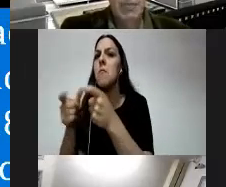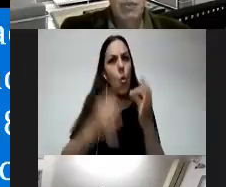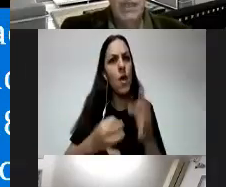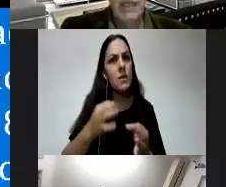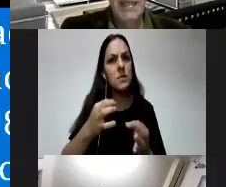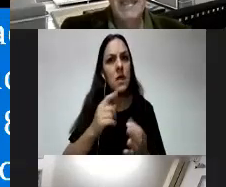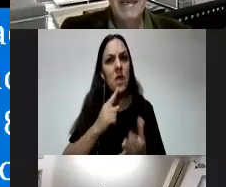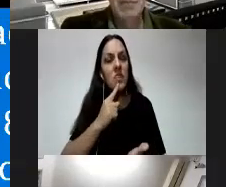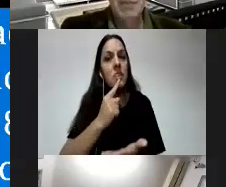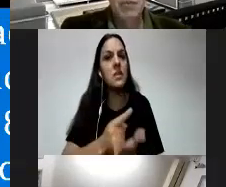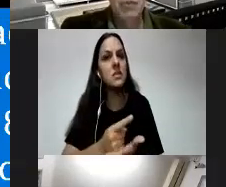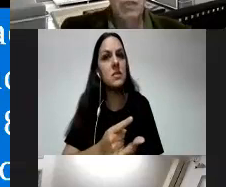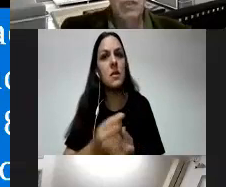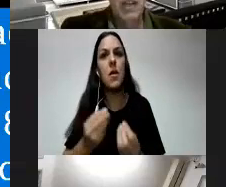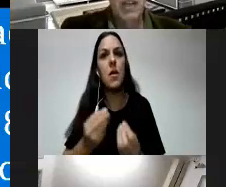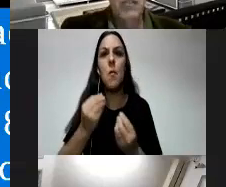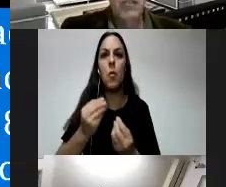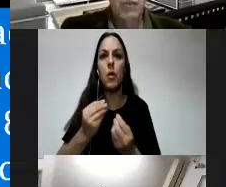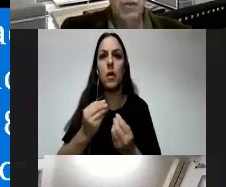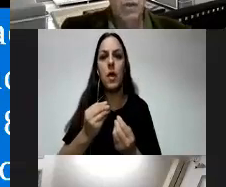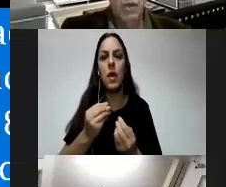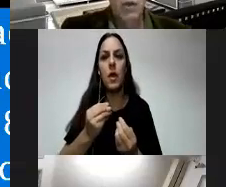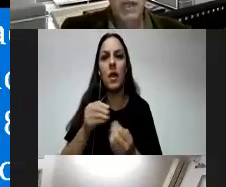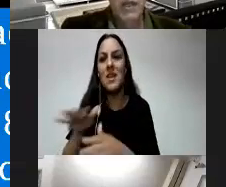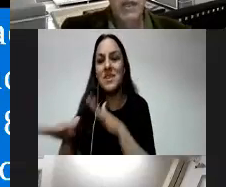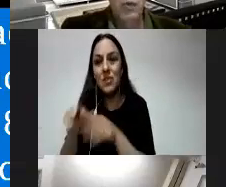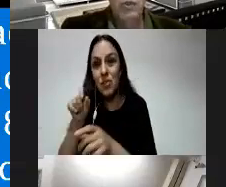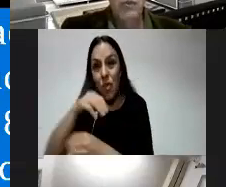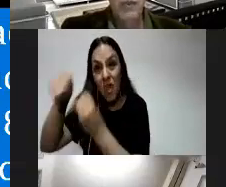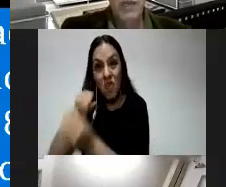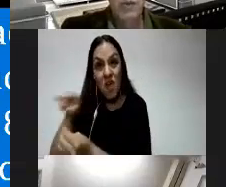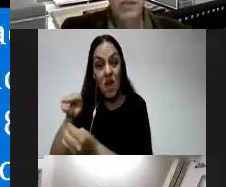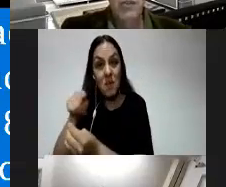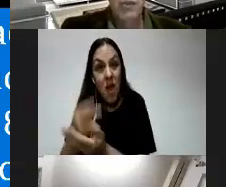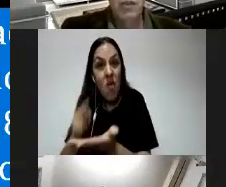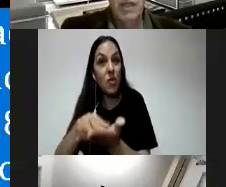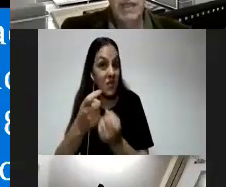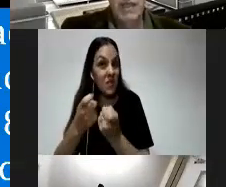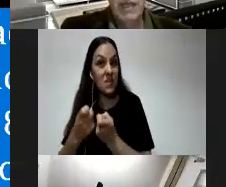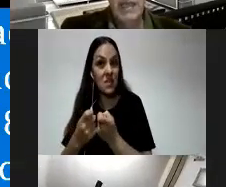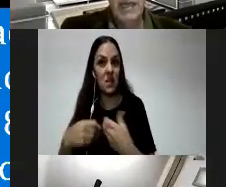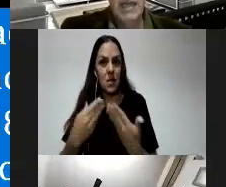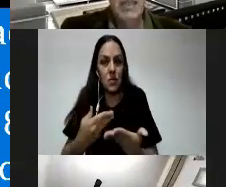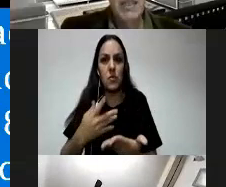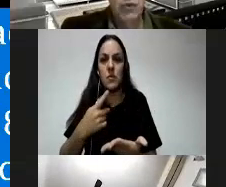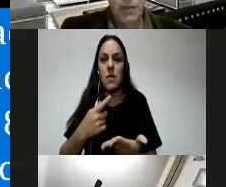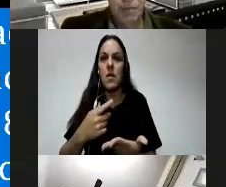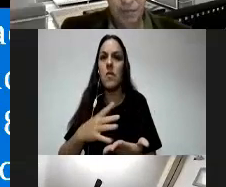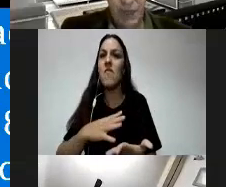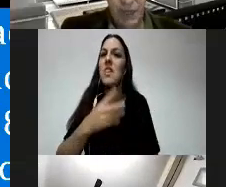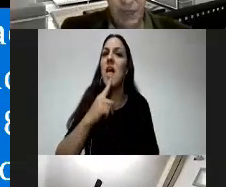la posibilidad de repetición de dicha cuestión, lo que justifica una decisión